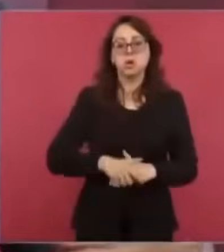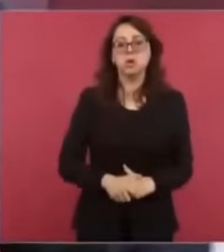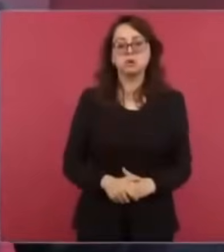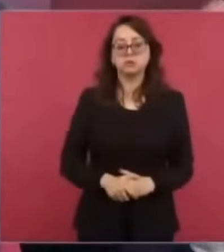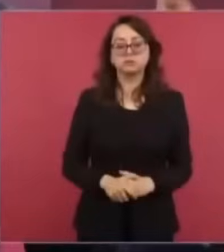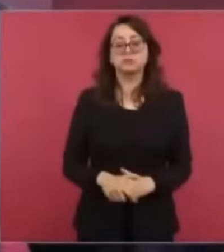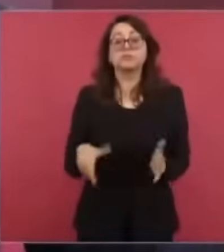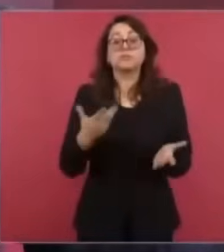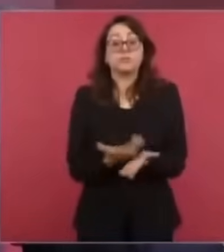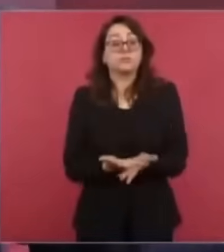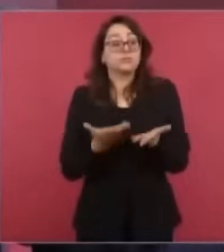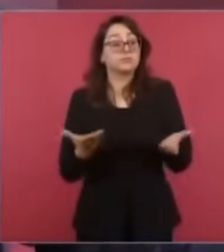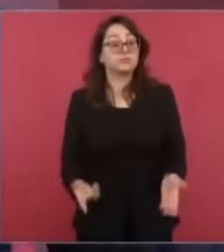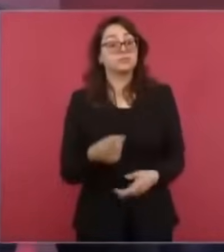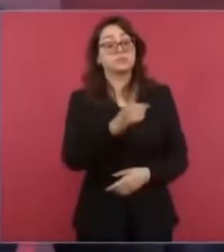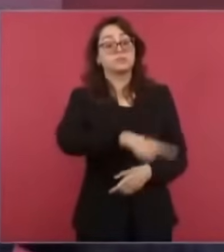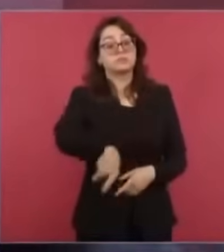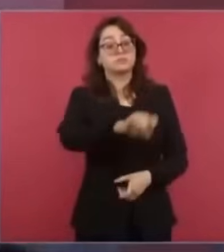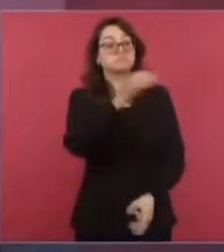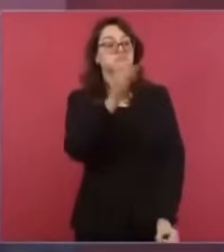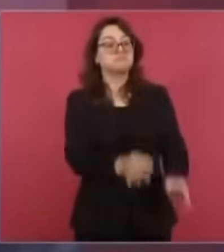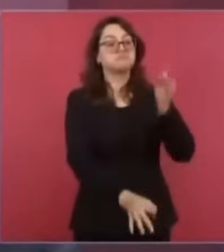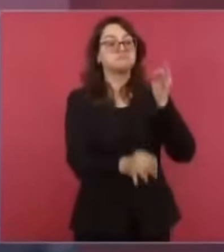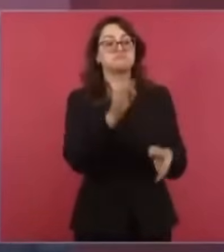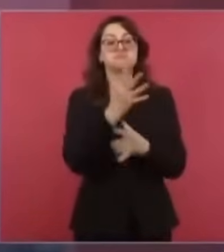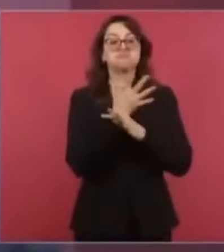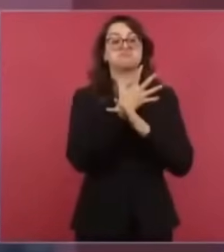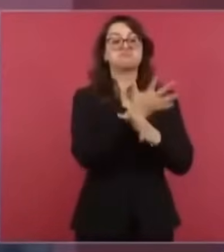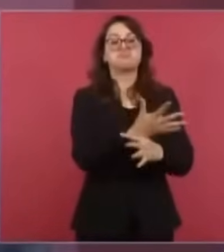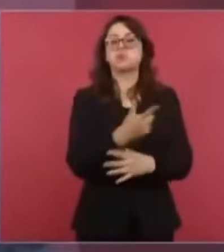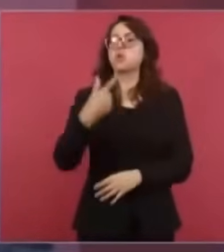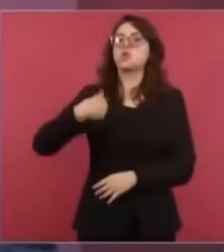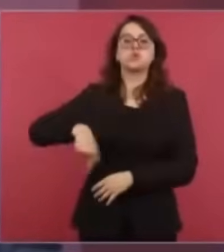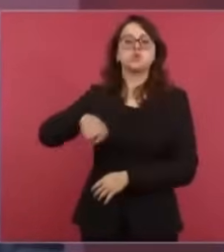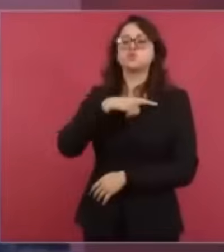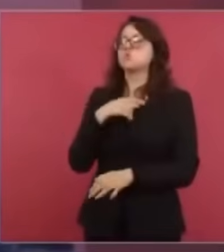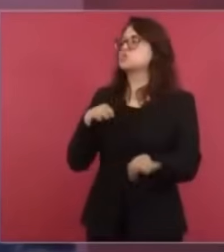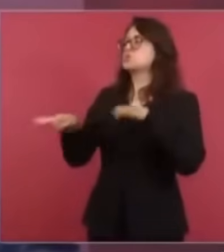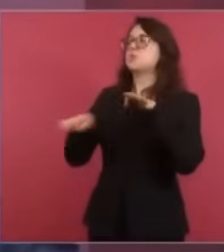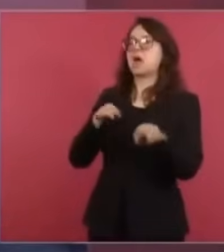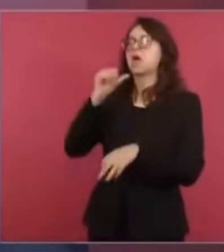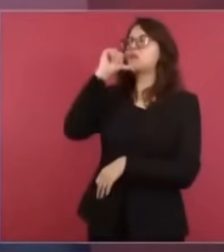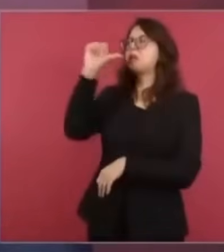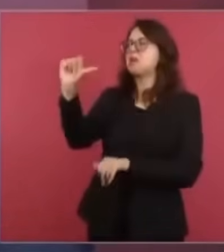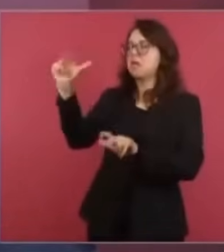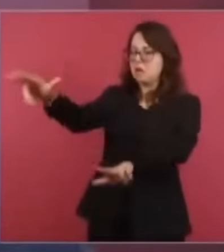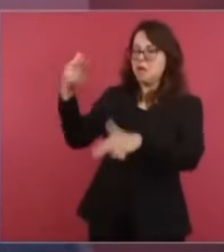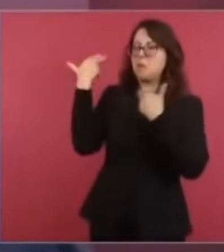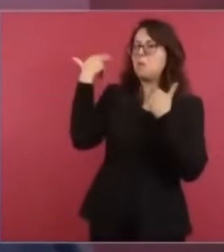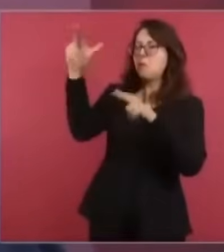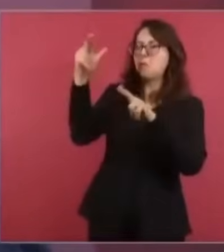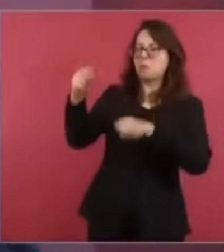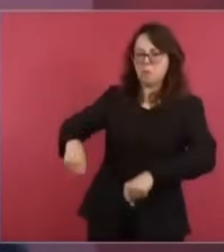no vamos a trabajar, va a haber huelga. No crean ustedes que